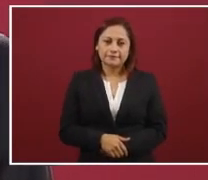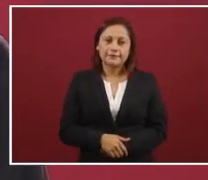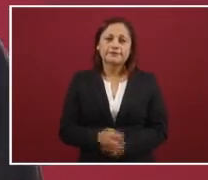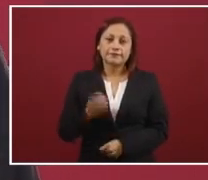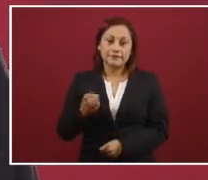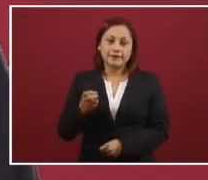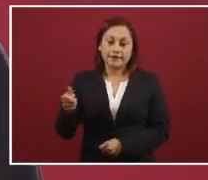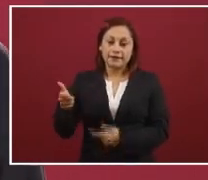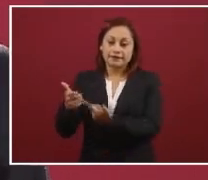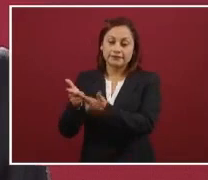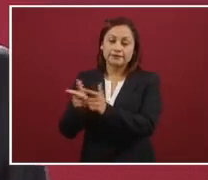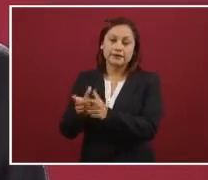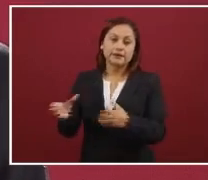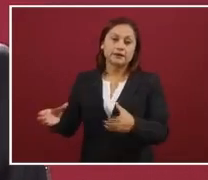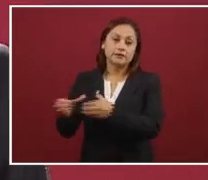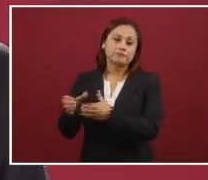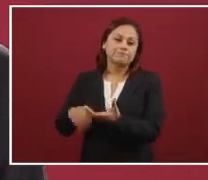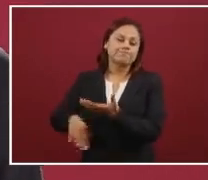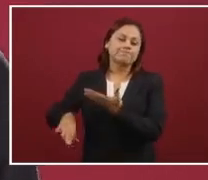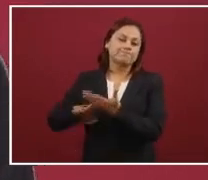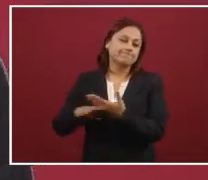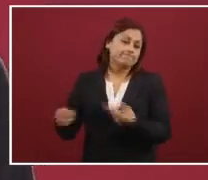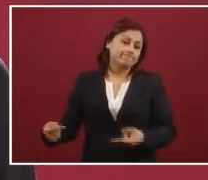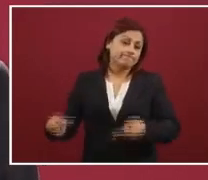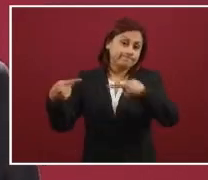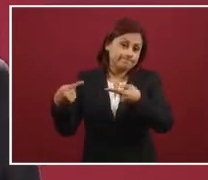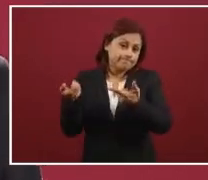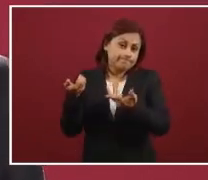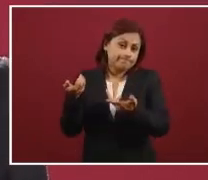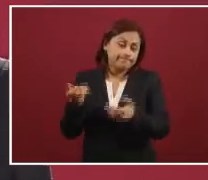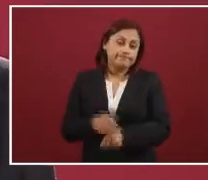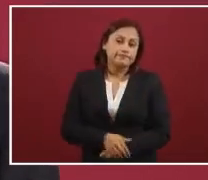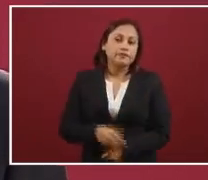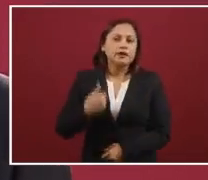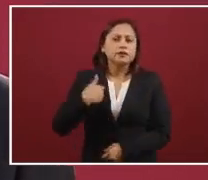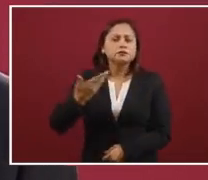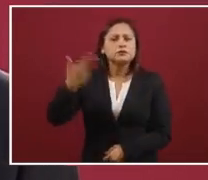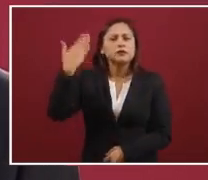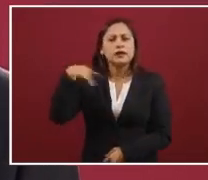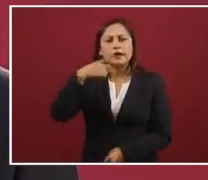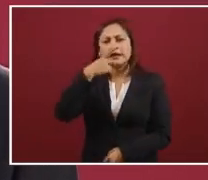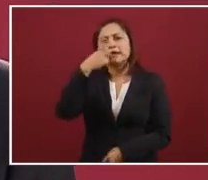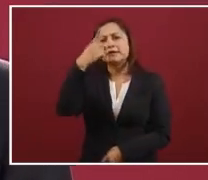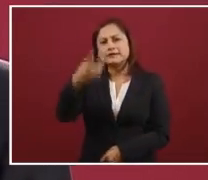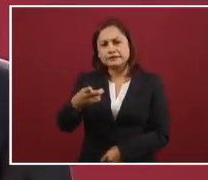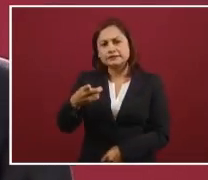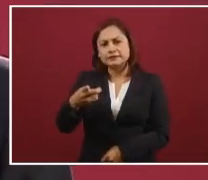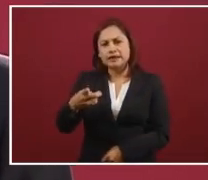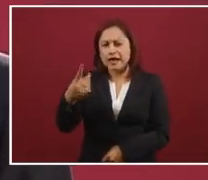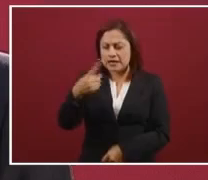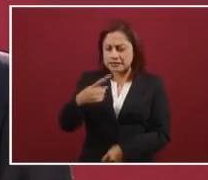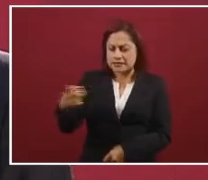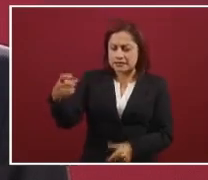La vez pasada lo comentaba, de 100 columnistas,